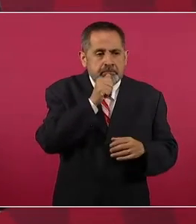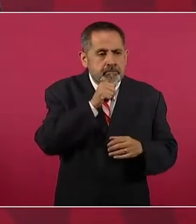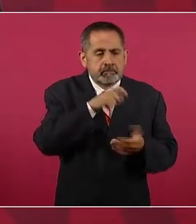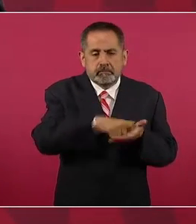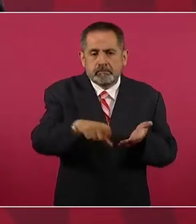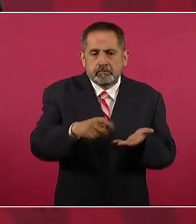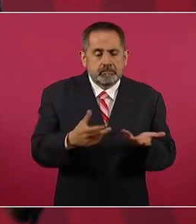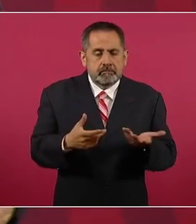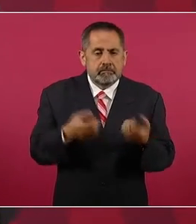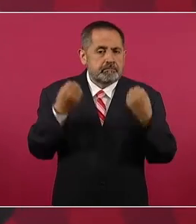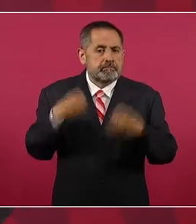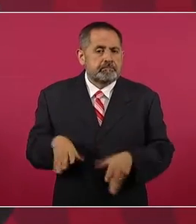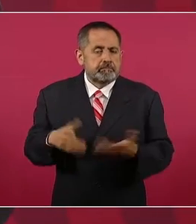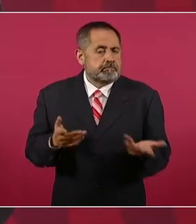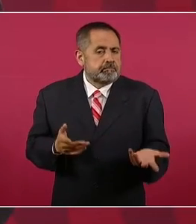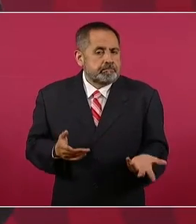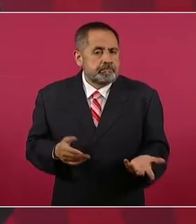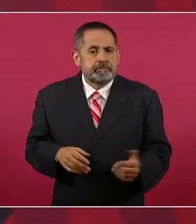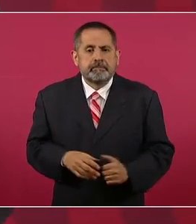se pierde.